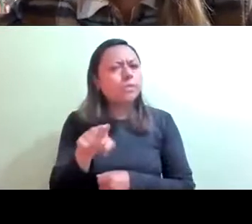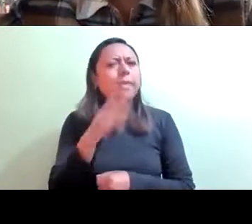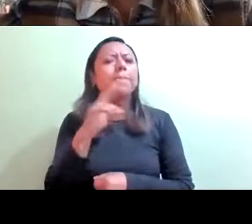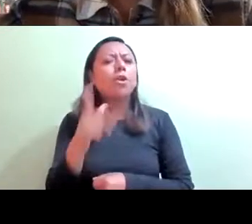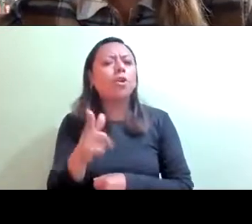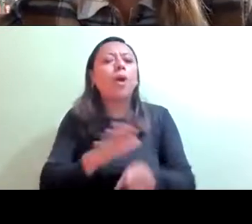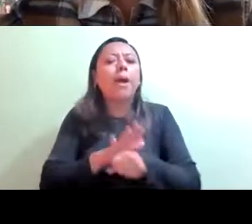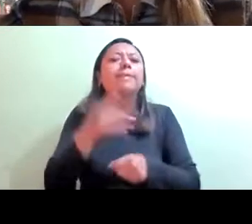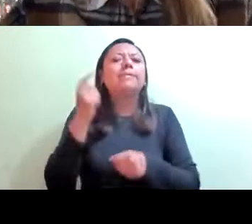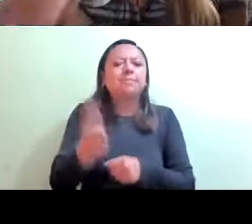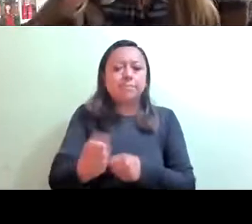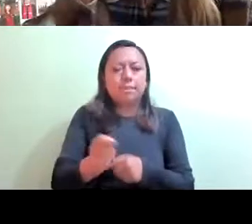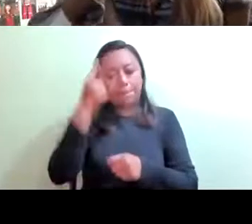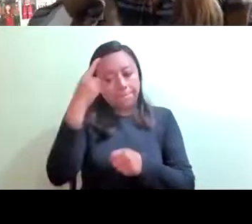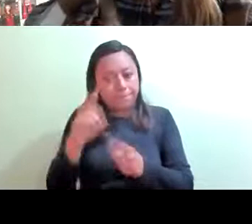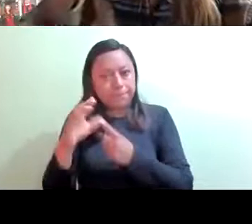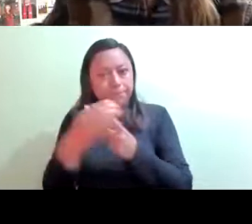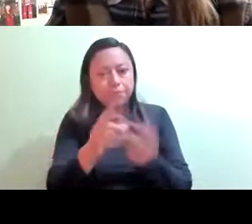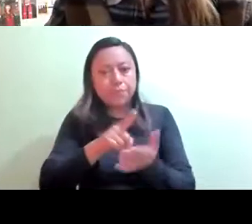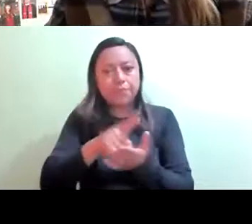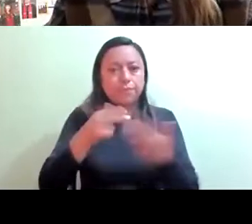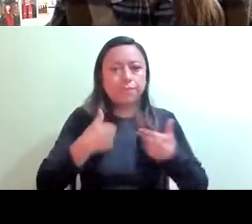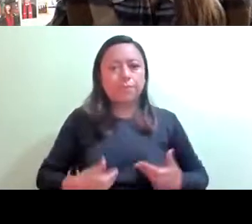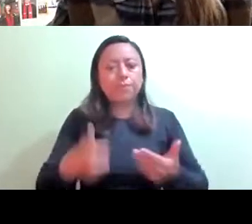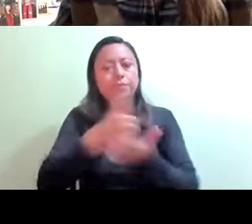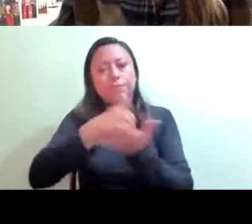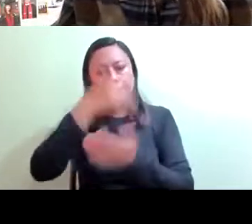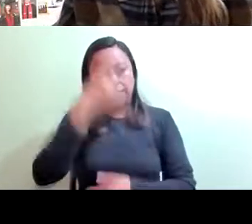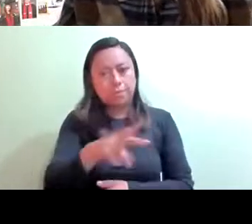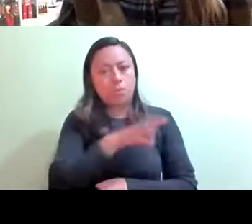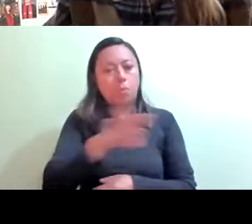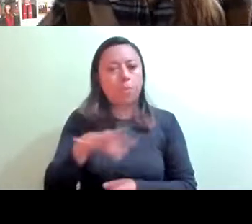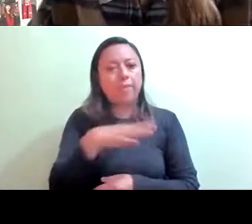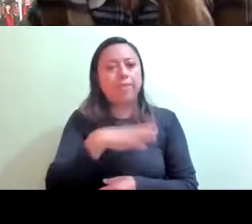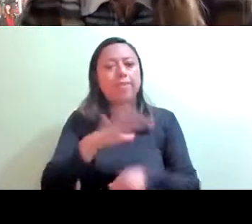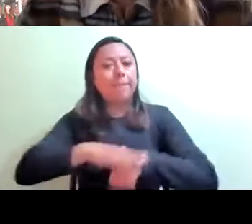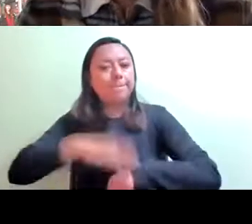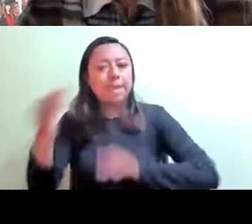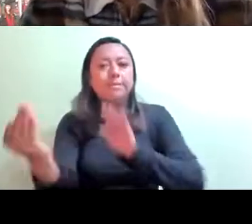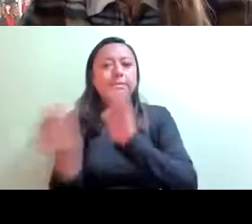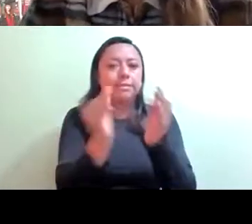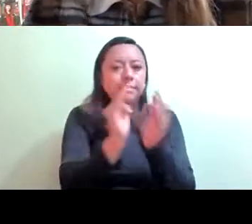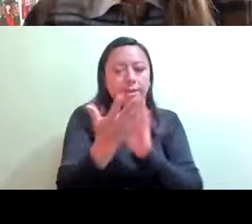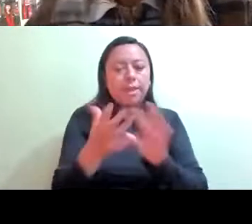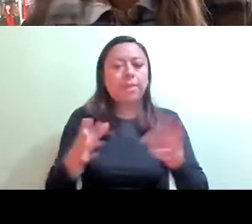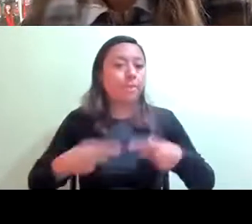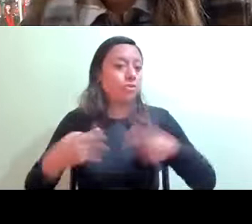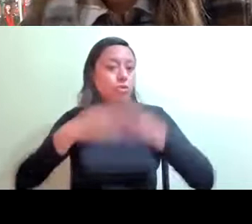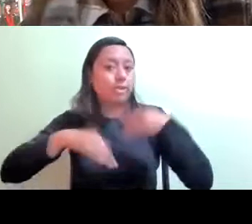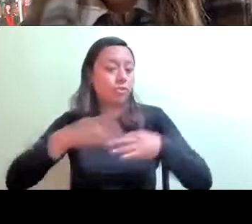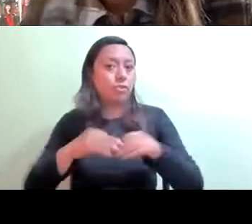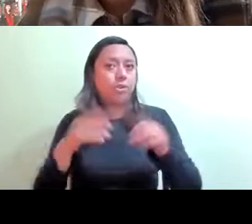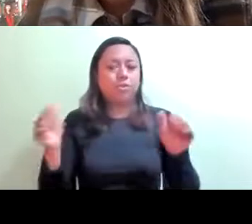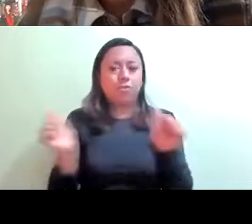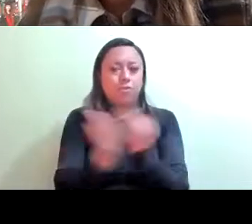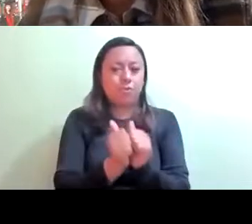Derechos Humanos de la Ciudad de México tuviera un mejor acercamiento con la ciudadanía y las autoridades? ¿Cómo cree que